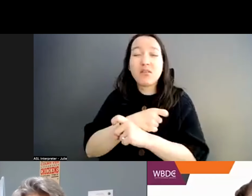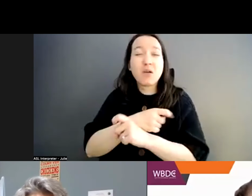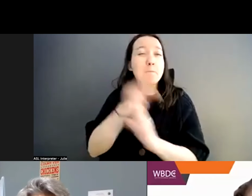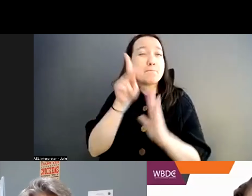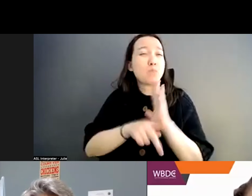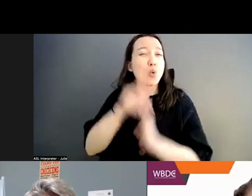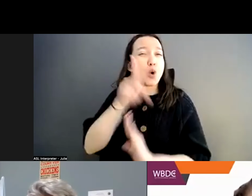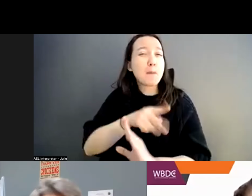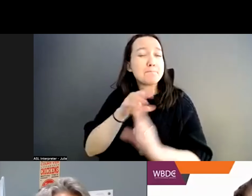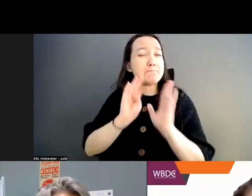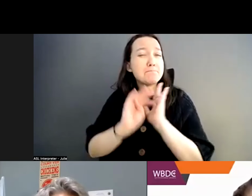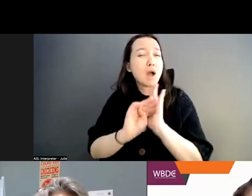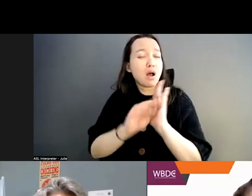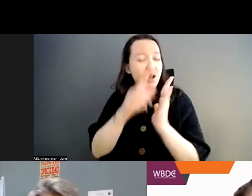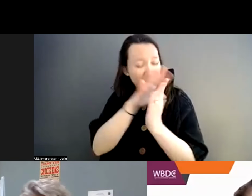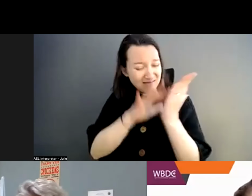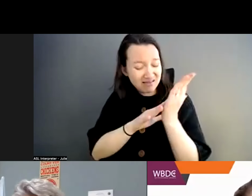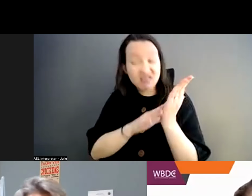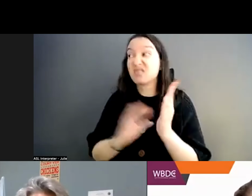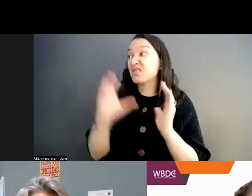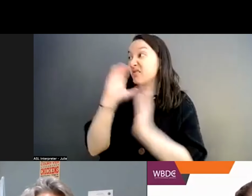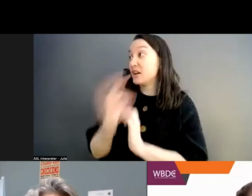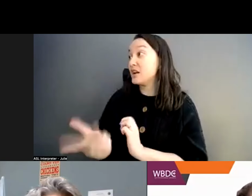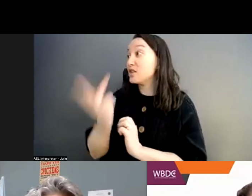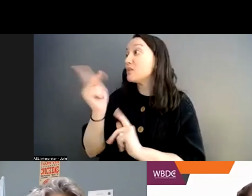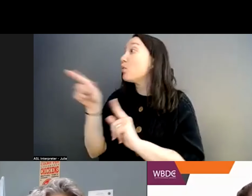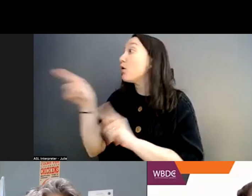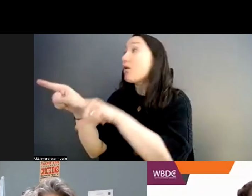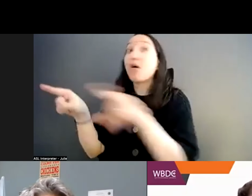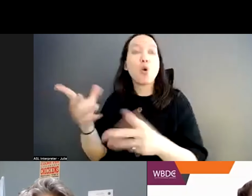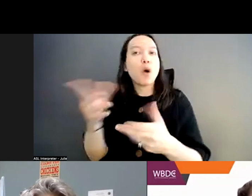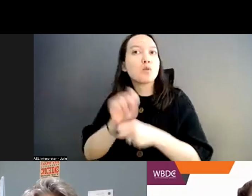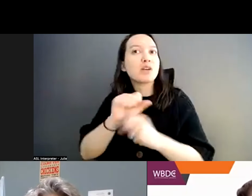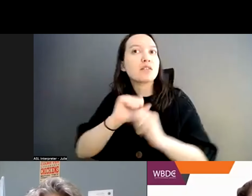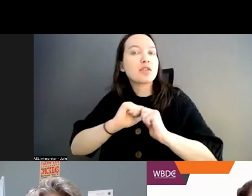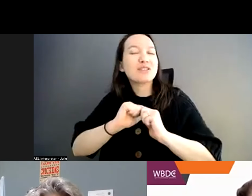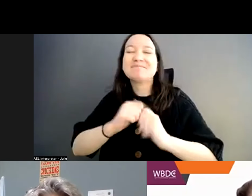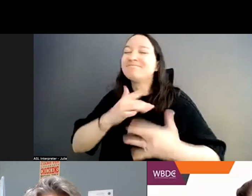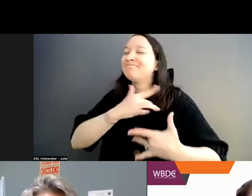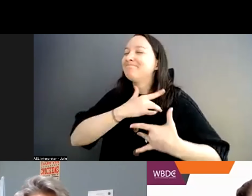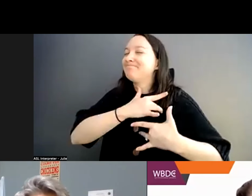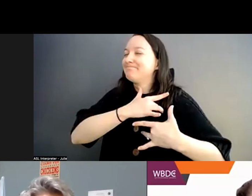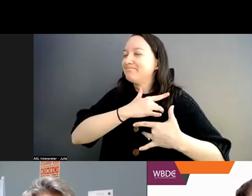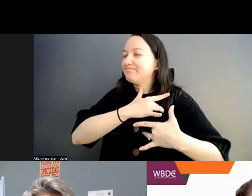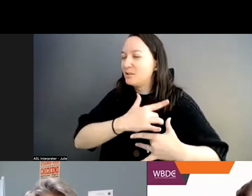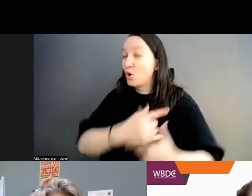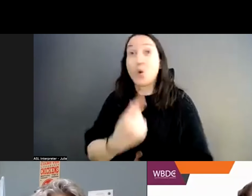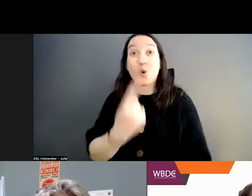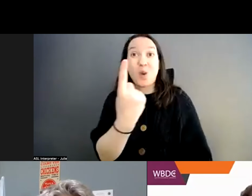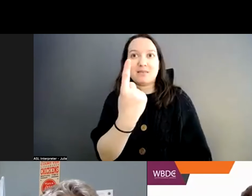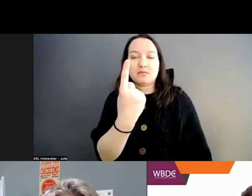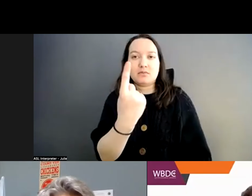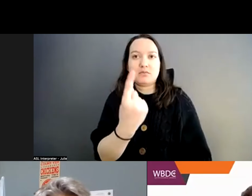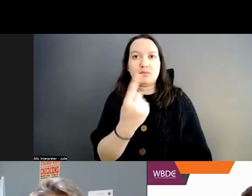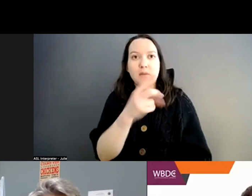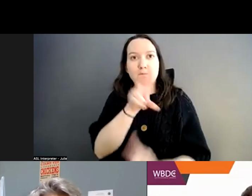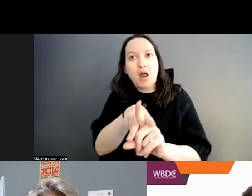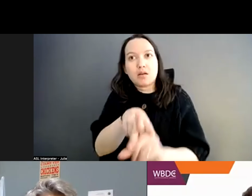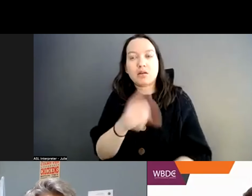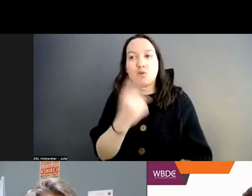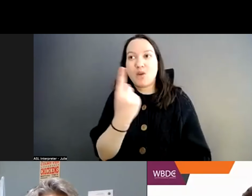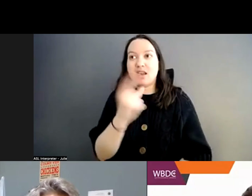o problemática, y encuentren a las 3 personas con las que realmente quieren trabajar. Adicionalmente, solo uno